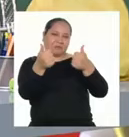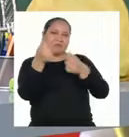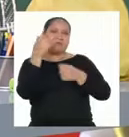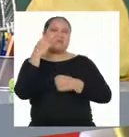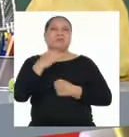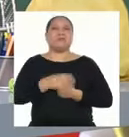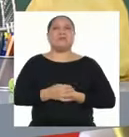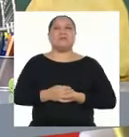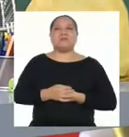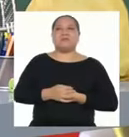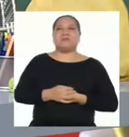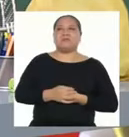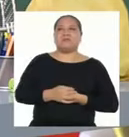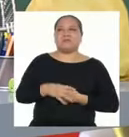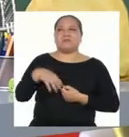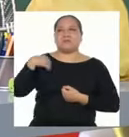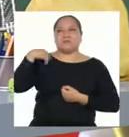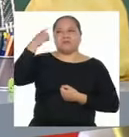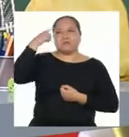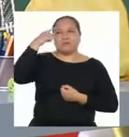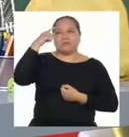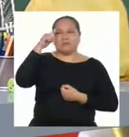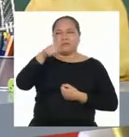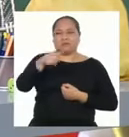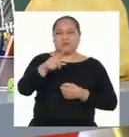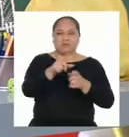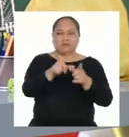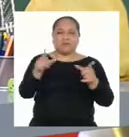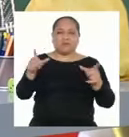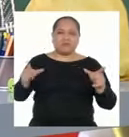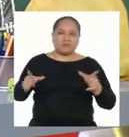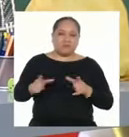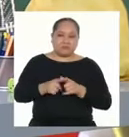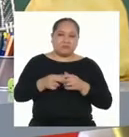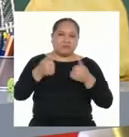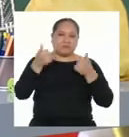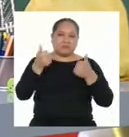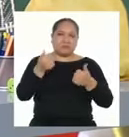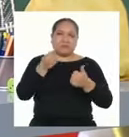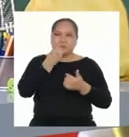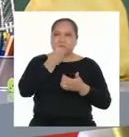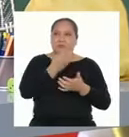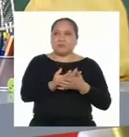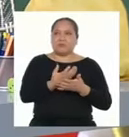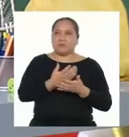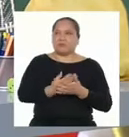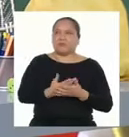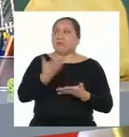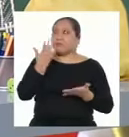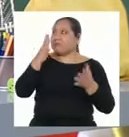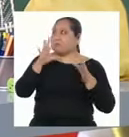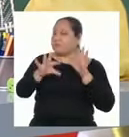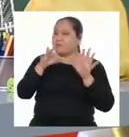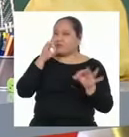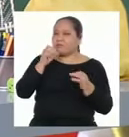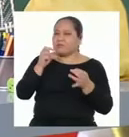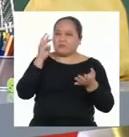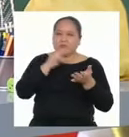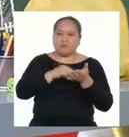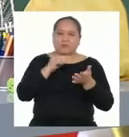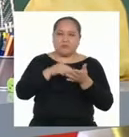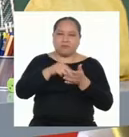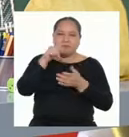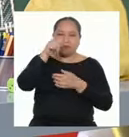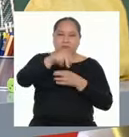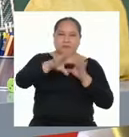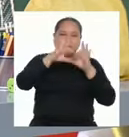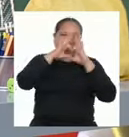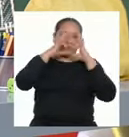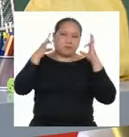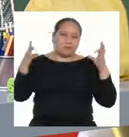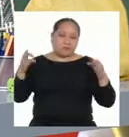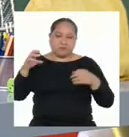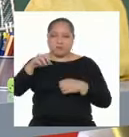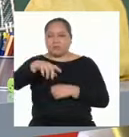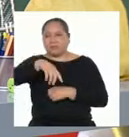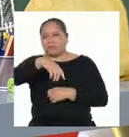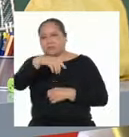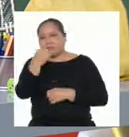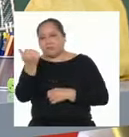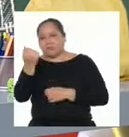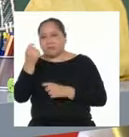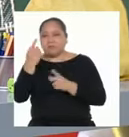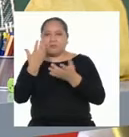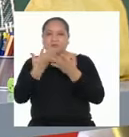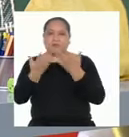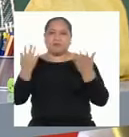bien. Nos lleva a pensar en una ciudadanía activa. Seguro encontraremos cada vez más estas campañas u otras acciones